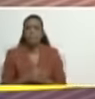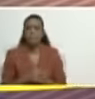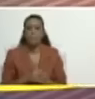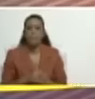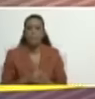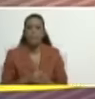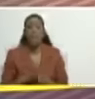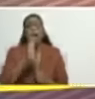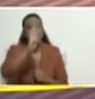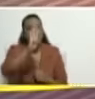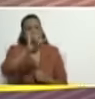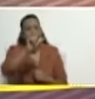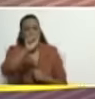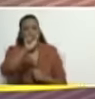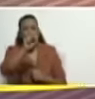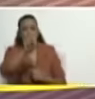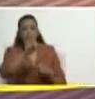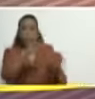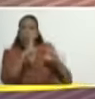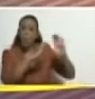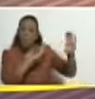He conversado personalmente con él.